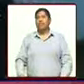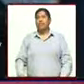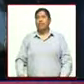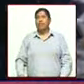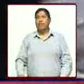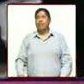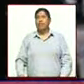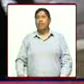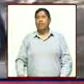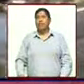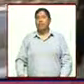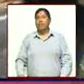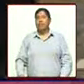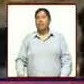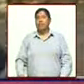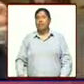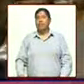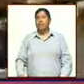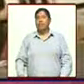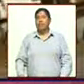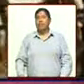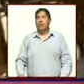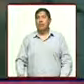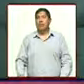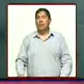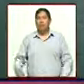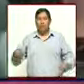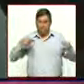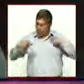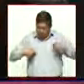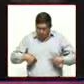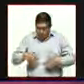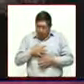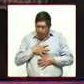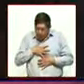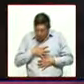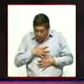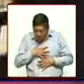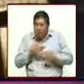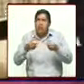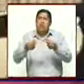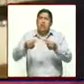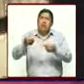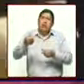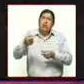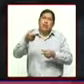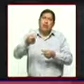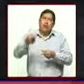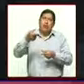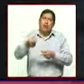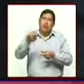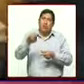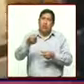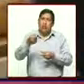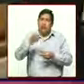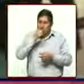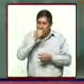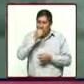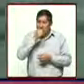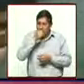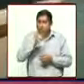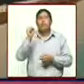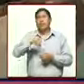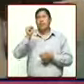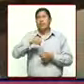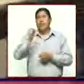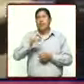Está, sí, ha recibido... Está lastimado. Ha recibido impactos de balines. Walter, ¿estás con él? ¿Puedes verlo? En este